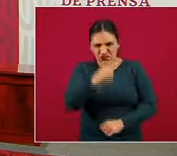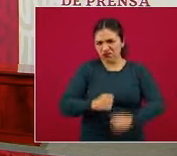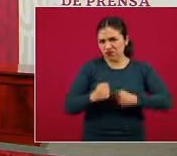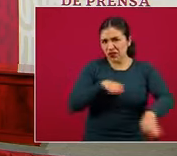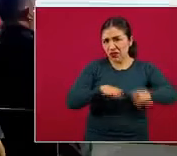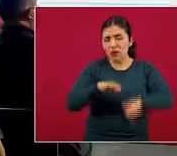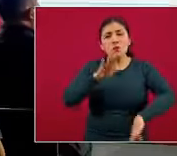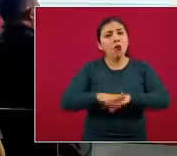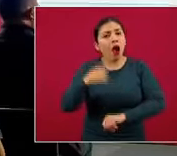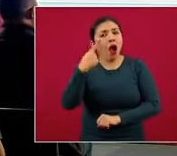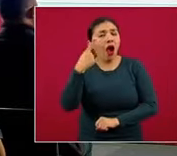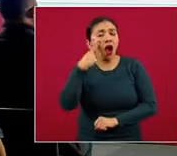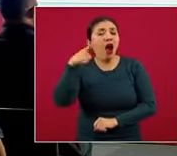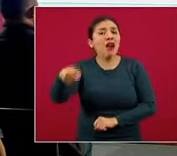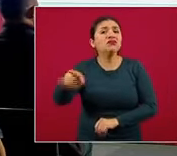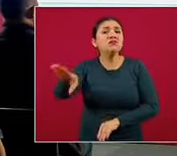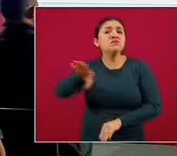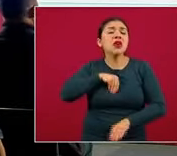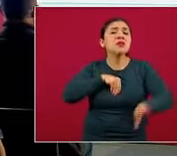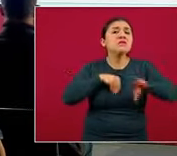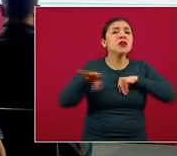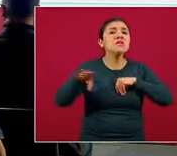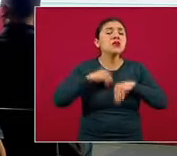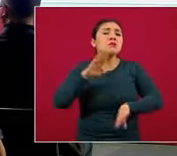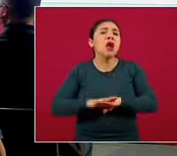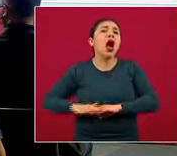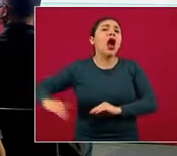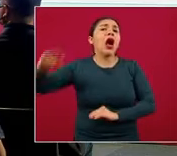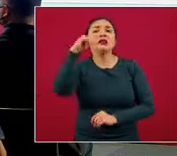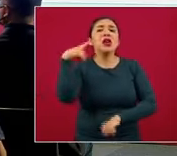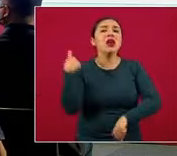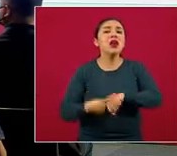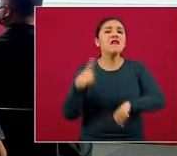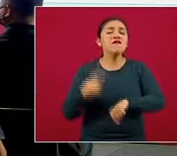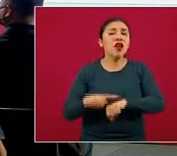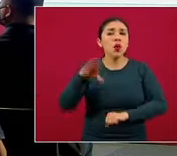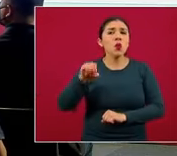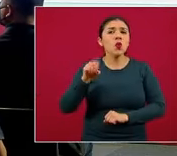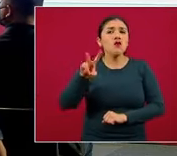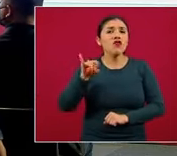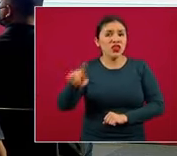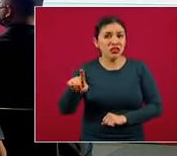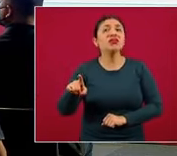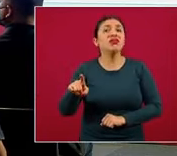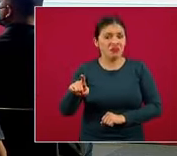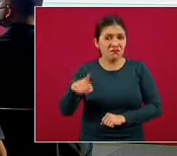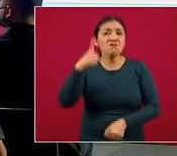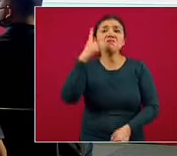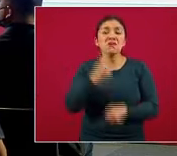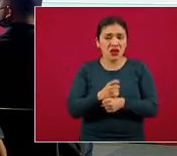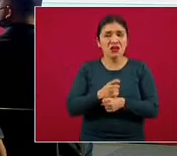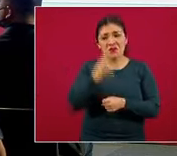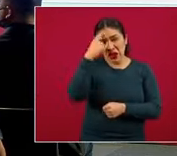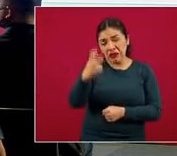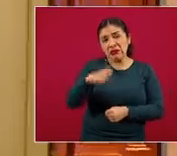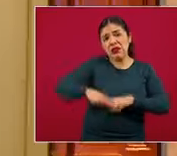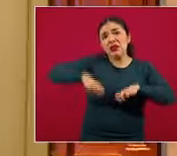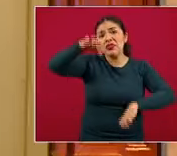son los que han contribuido con las mayores cargas de enfermedad, de contagios, de casos de